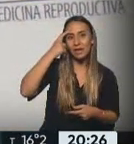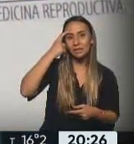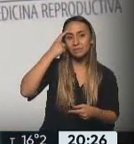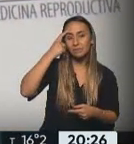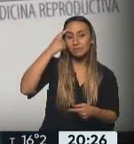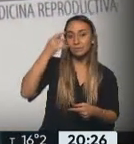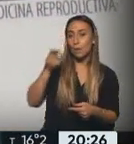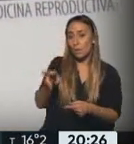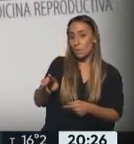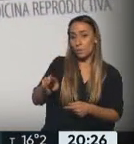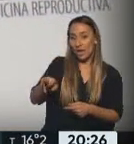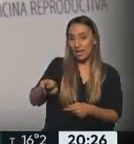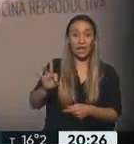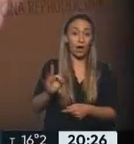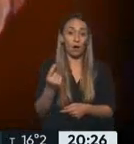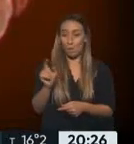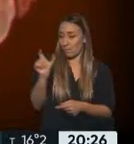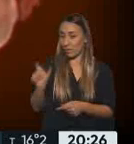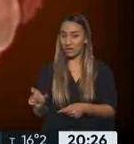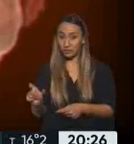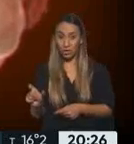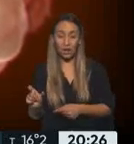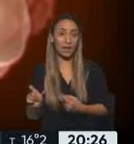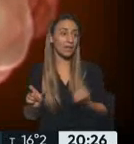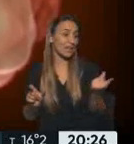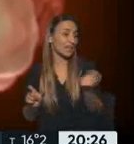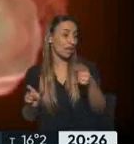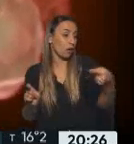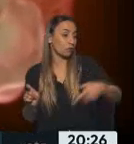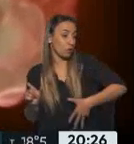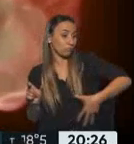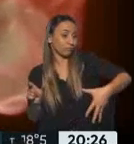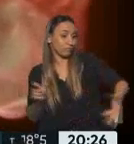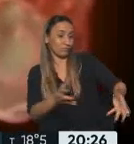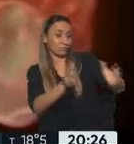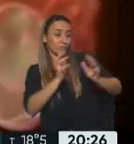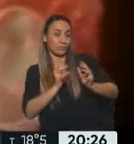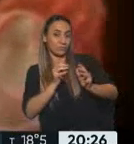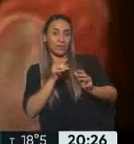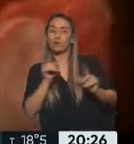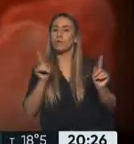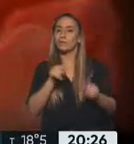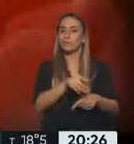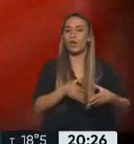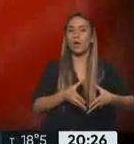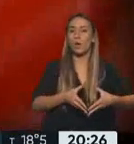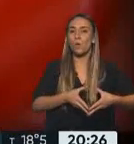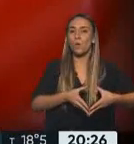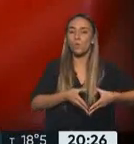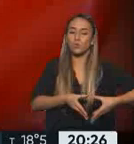pareja o en la persona que requiere de esta técnica, no tiene un útero que permita